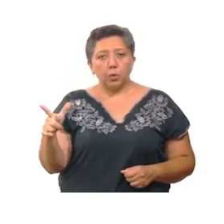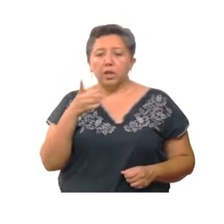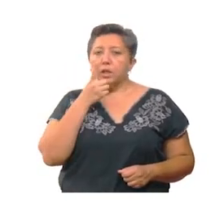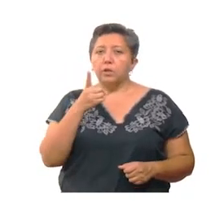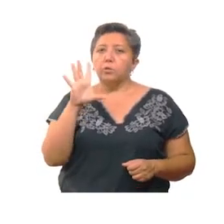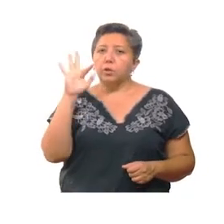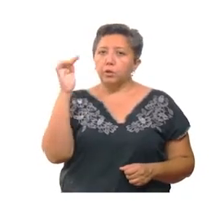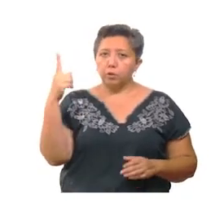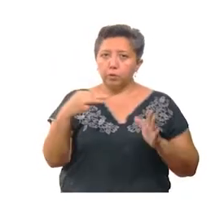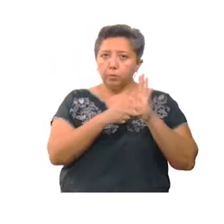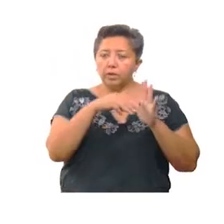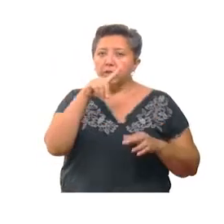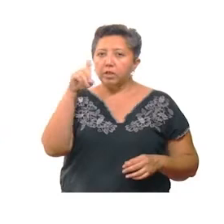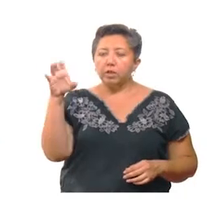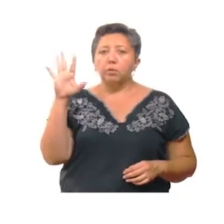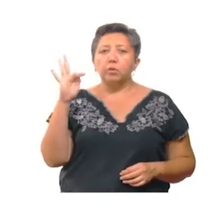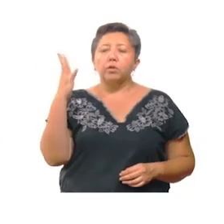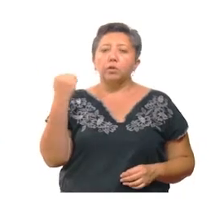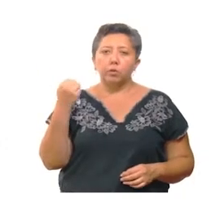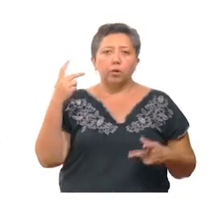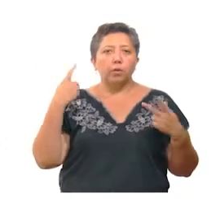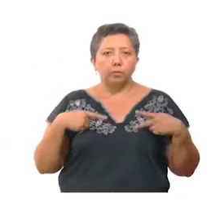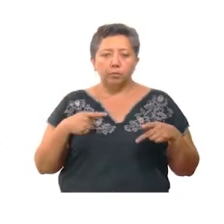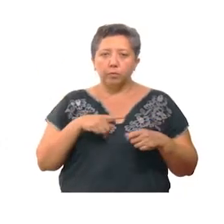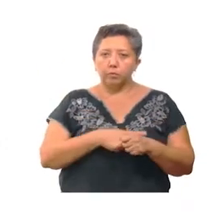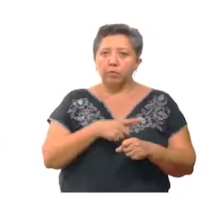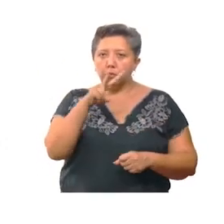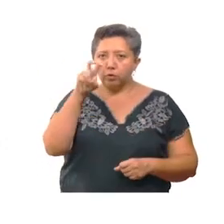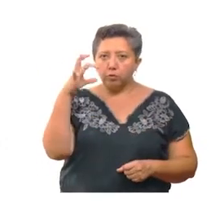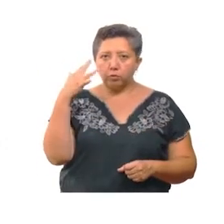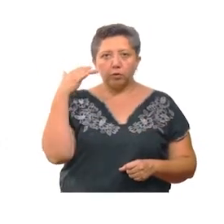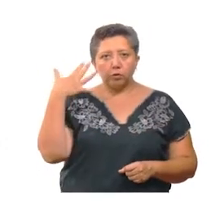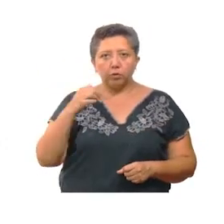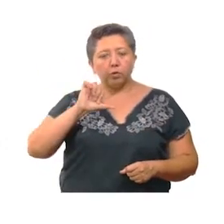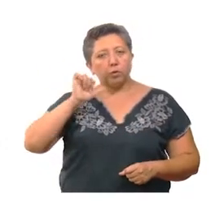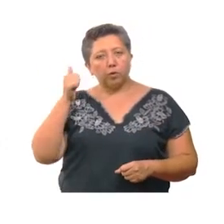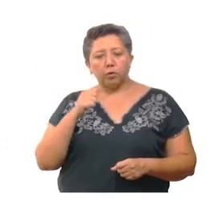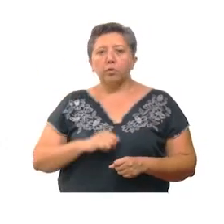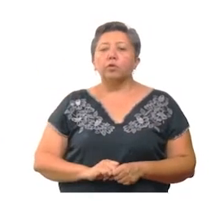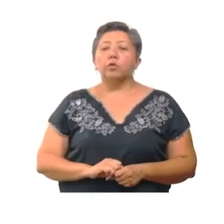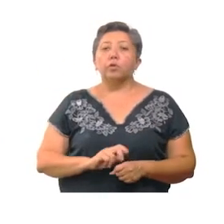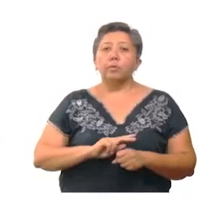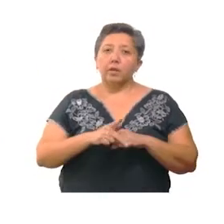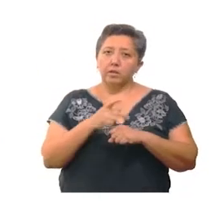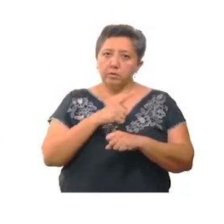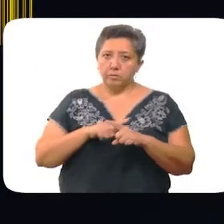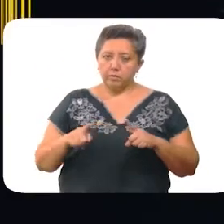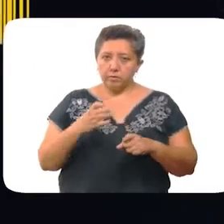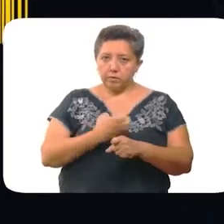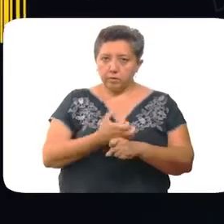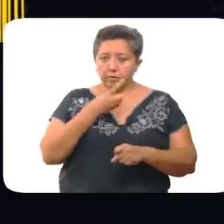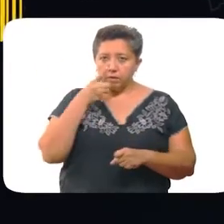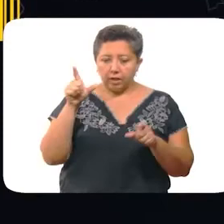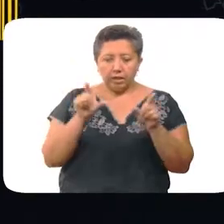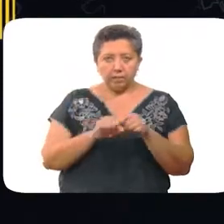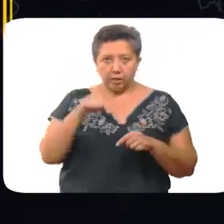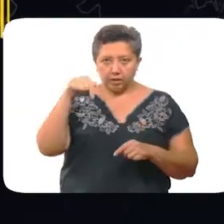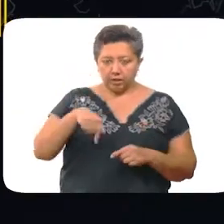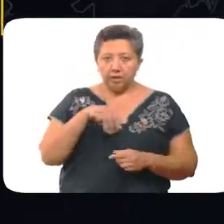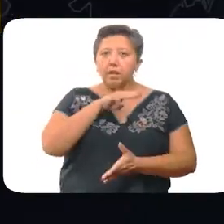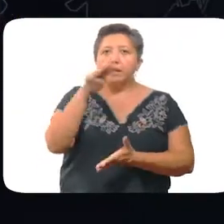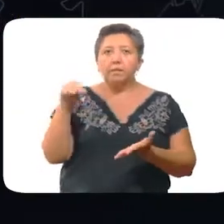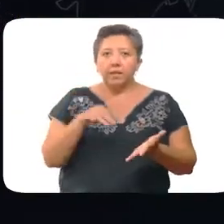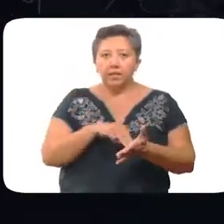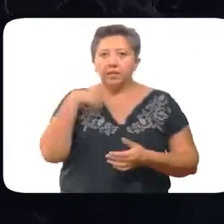los 41.179 casos positivos, 355 son de otro estado o de otro país. Específicamente,